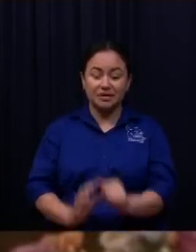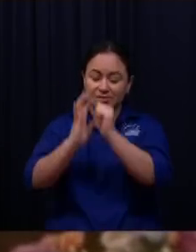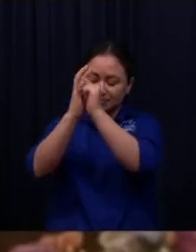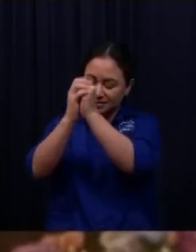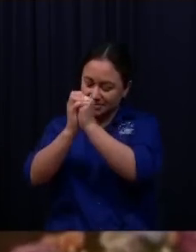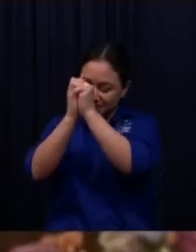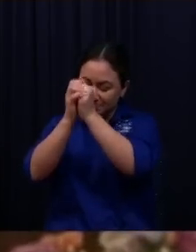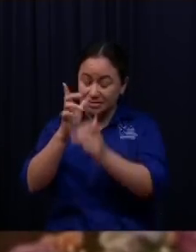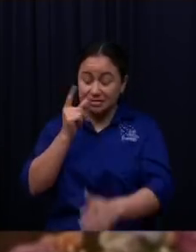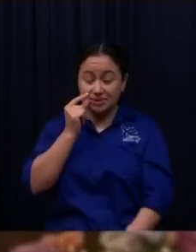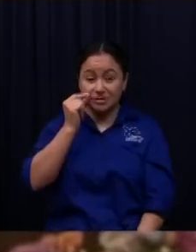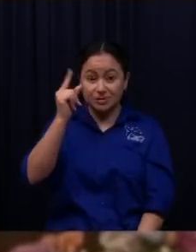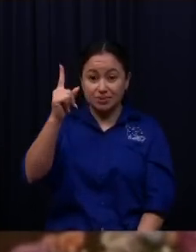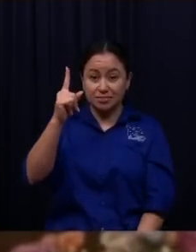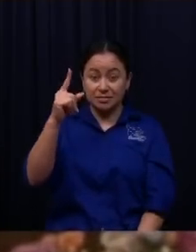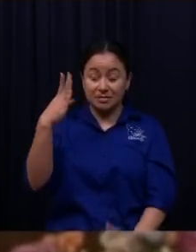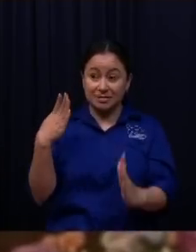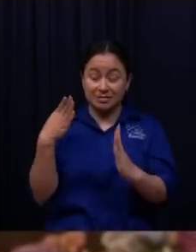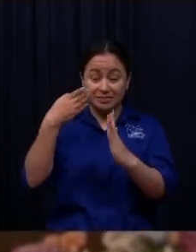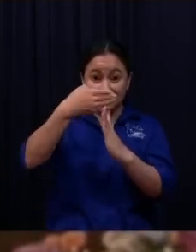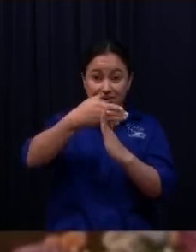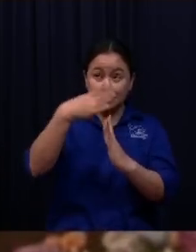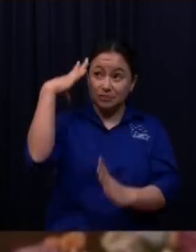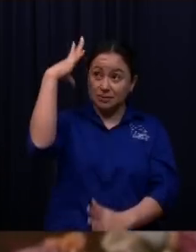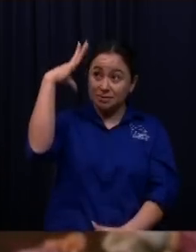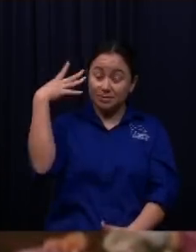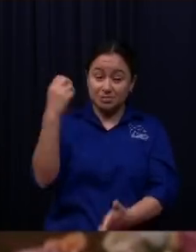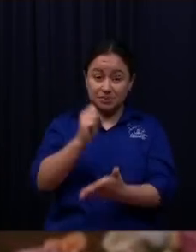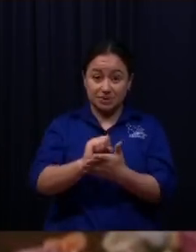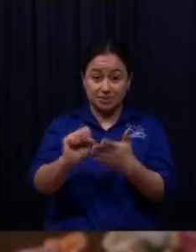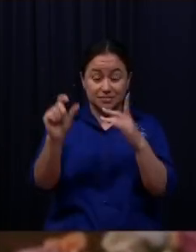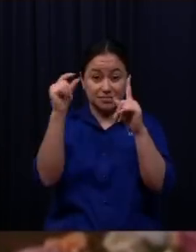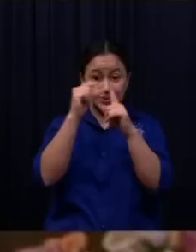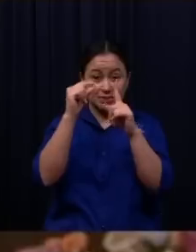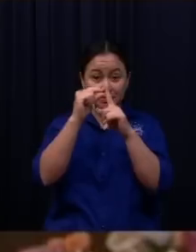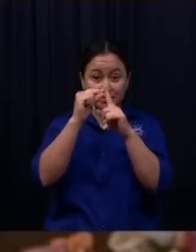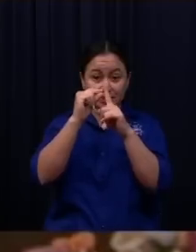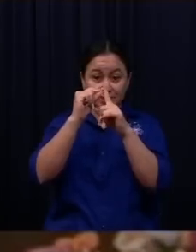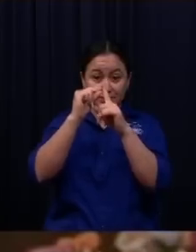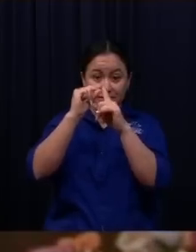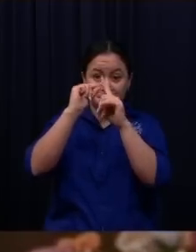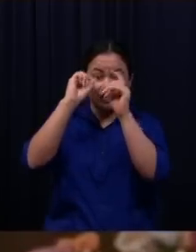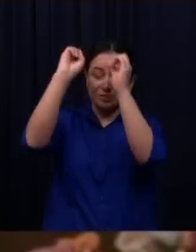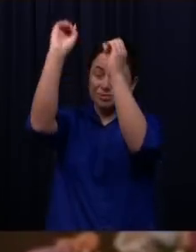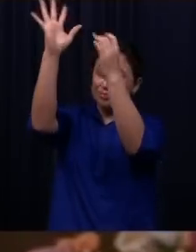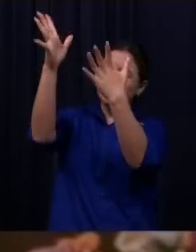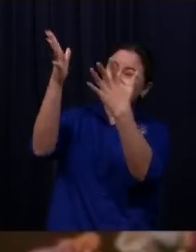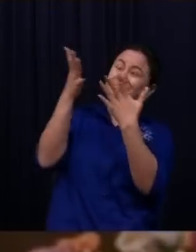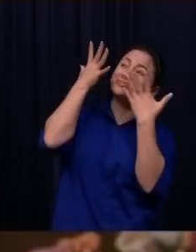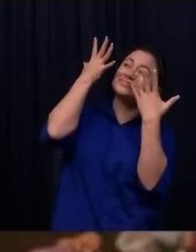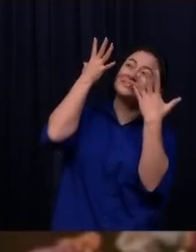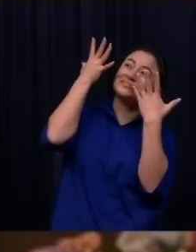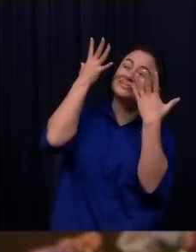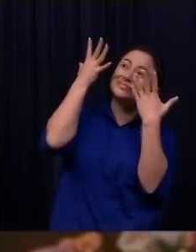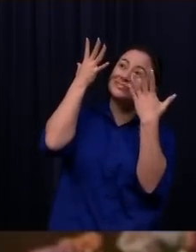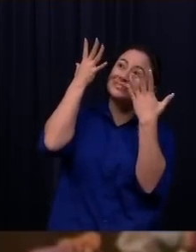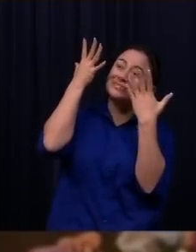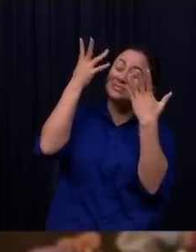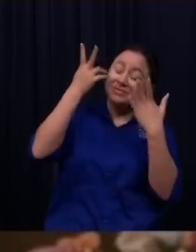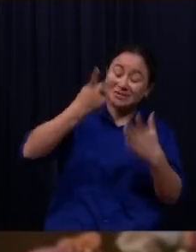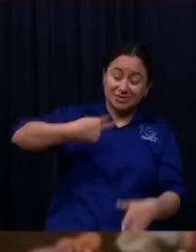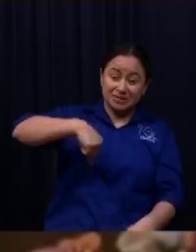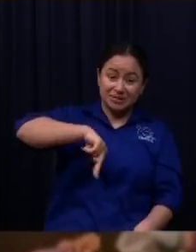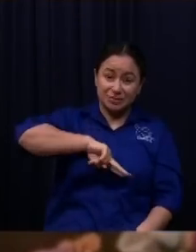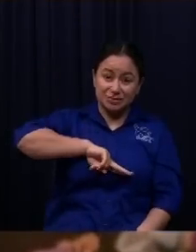que por su Espíritu y su Palabra nos ilumine verdaderamente para seguir el camino del arca del